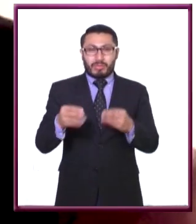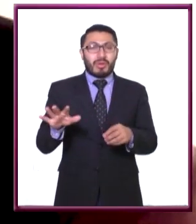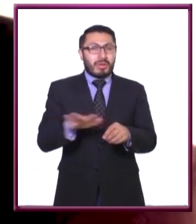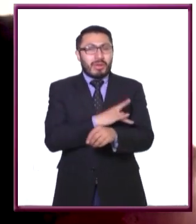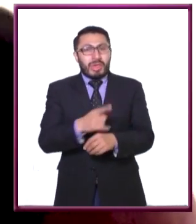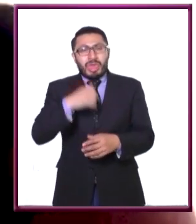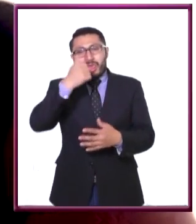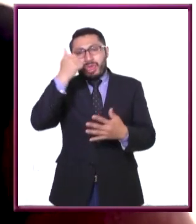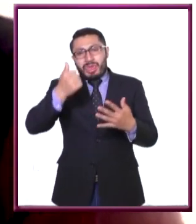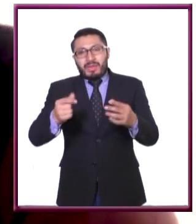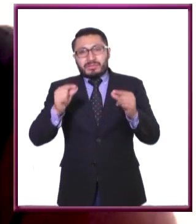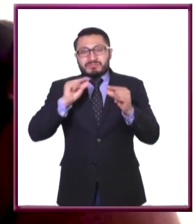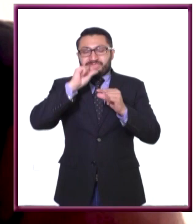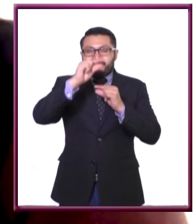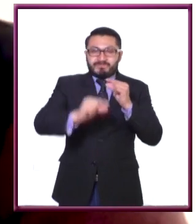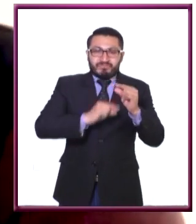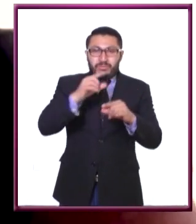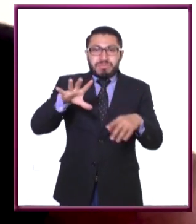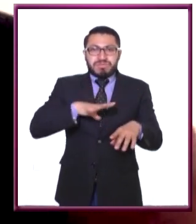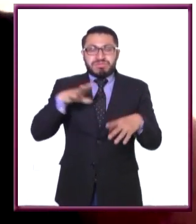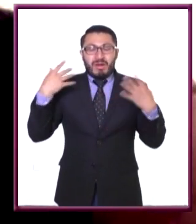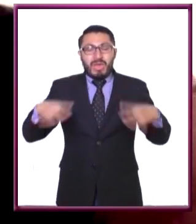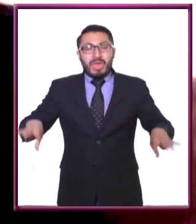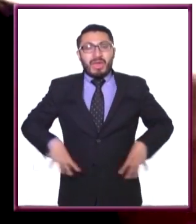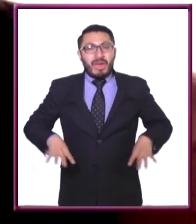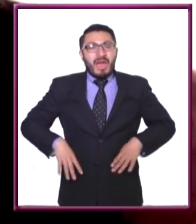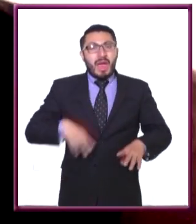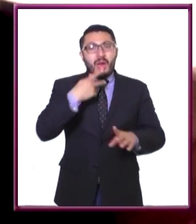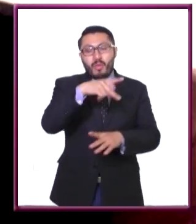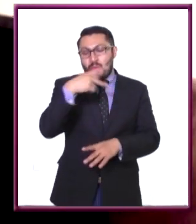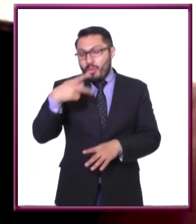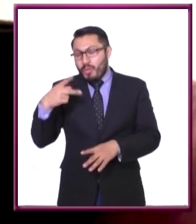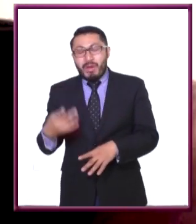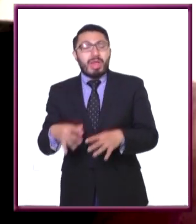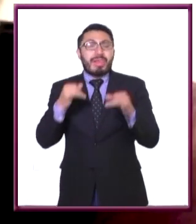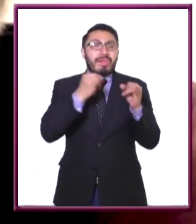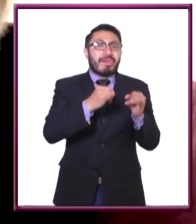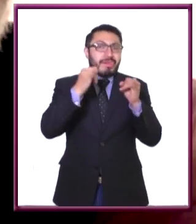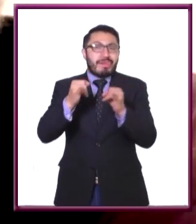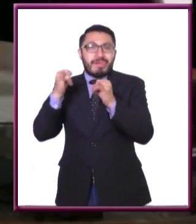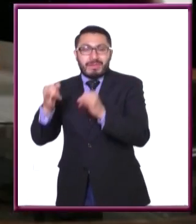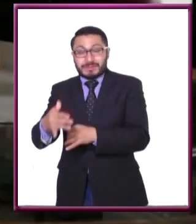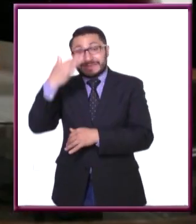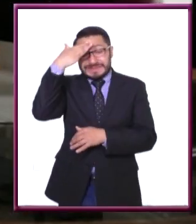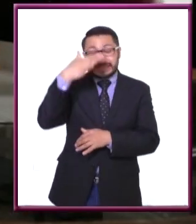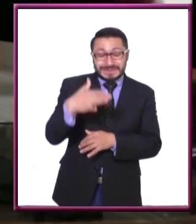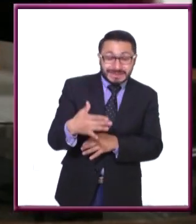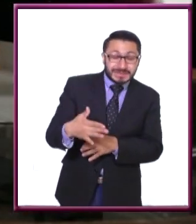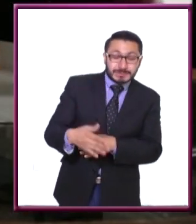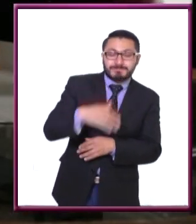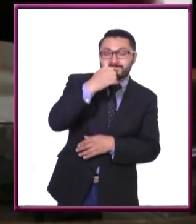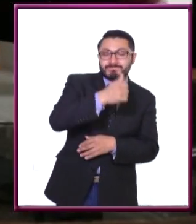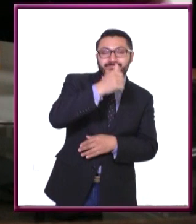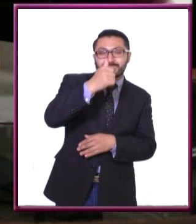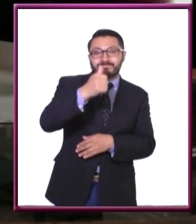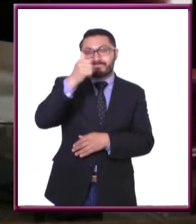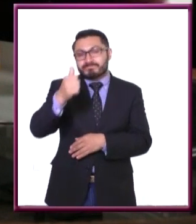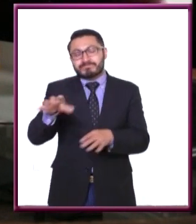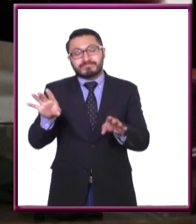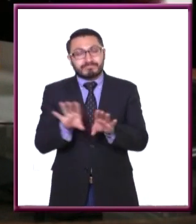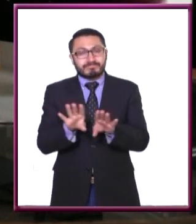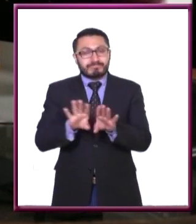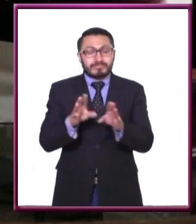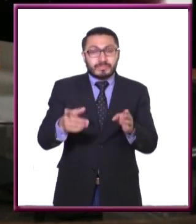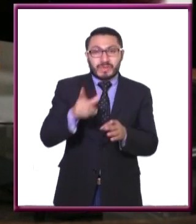interesante porque cada átomo tiene su propia personalidad, por decirlo de esa manera. Sabemos que cada uno de